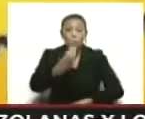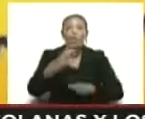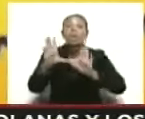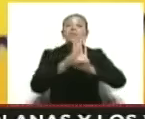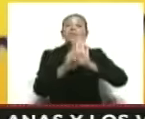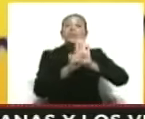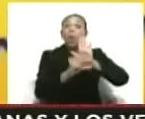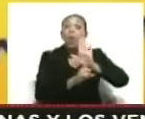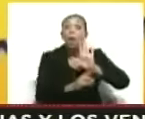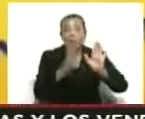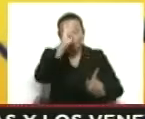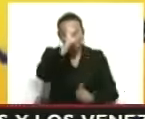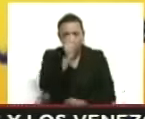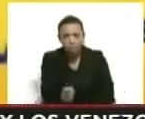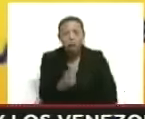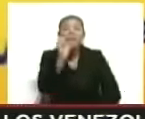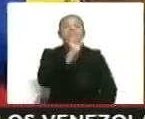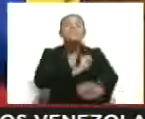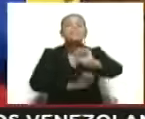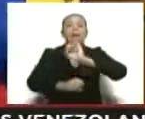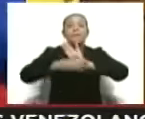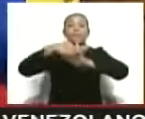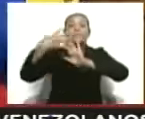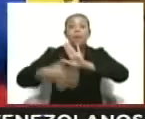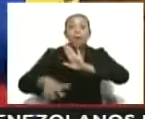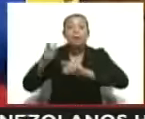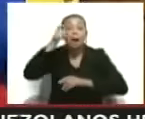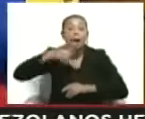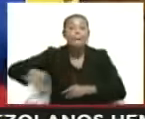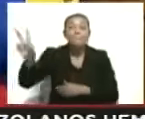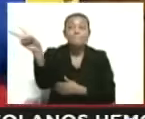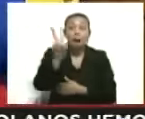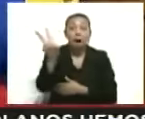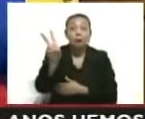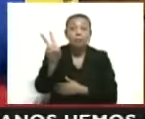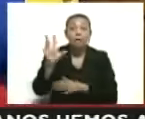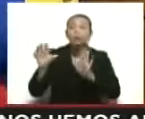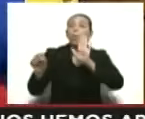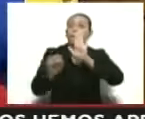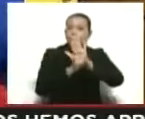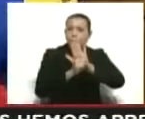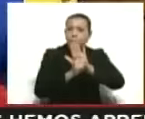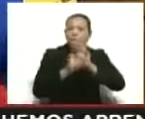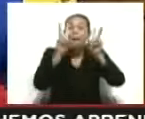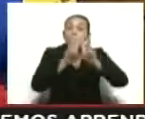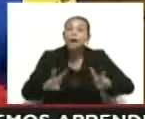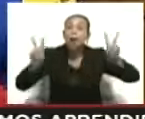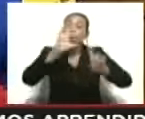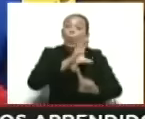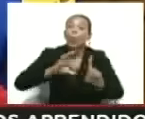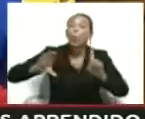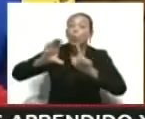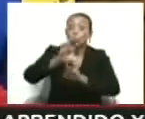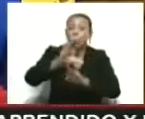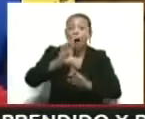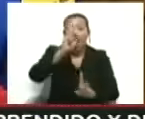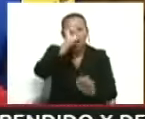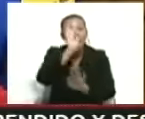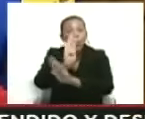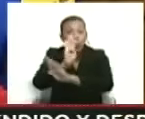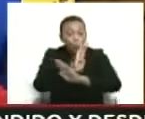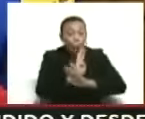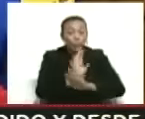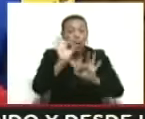leyes, honrar y defender a la patria, sus símbolos y valores culturales, resguardar